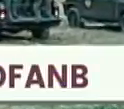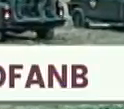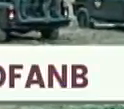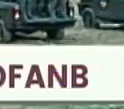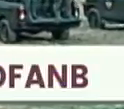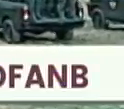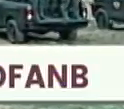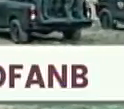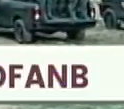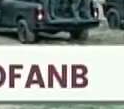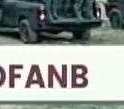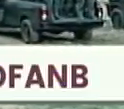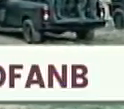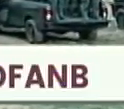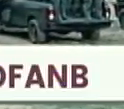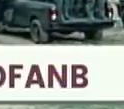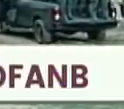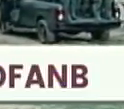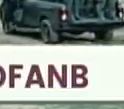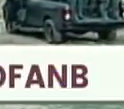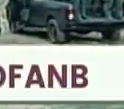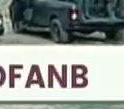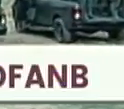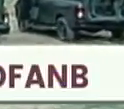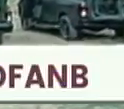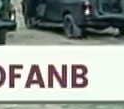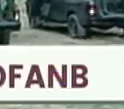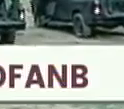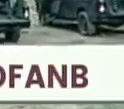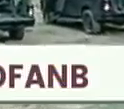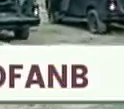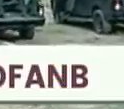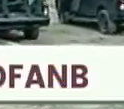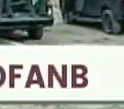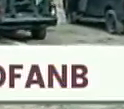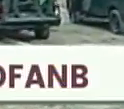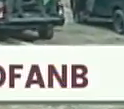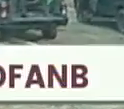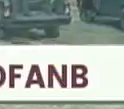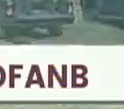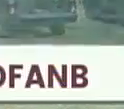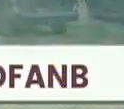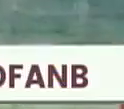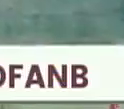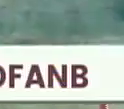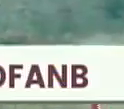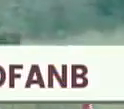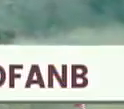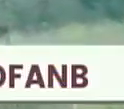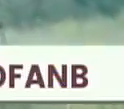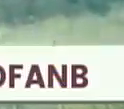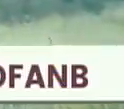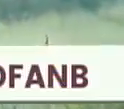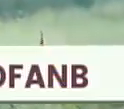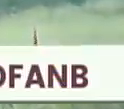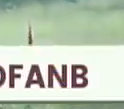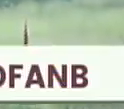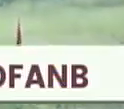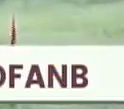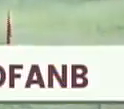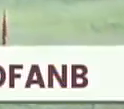Guaycaipuro anda entre ustedes, porque ustedes son los herederos y las herederas de la gloria del gran